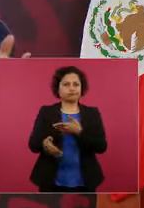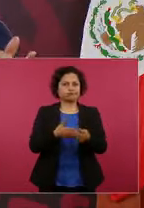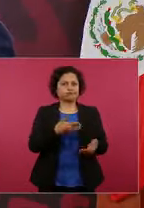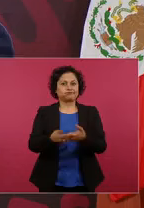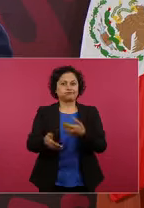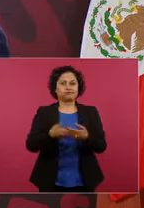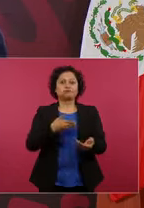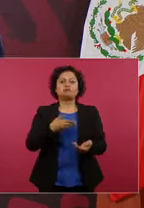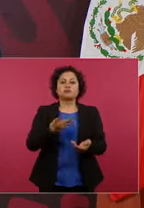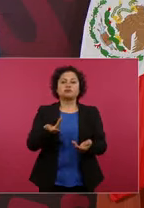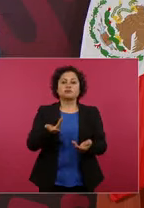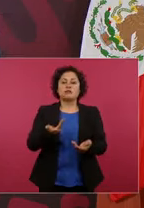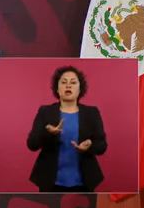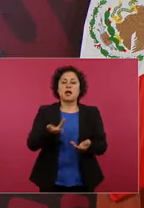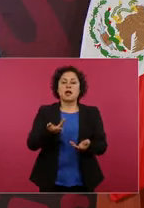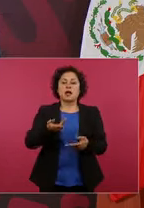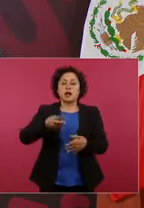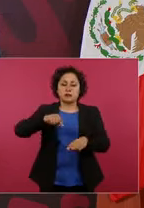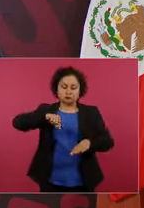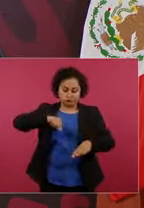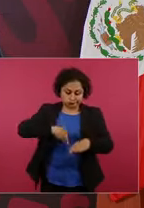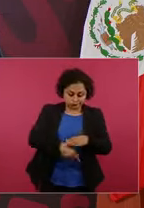en 3 meses